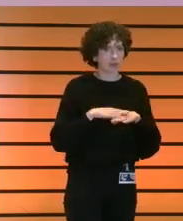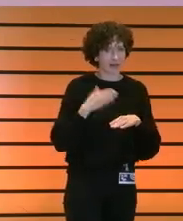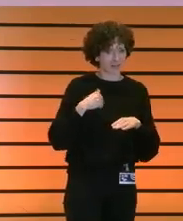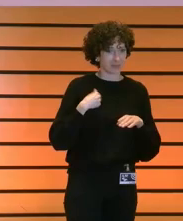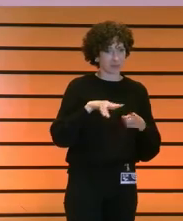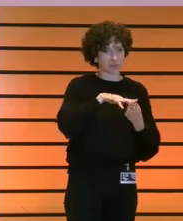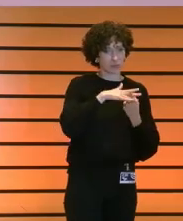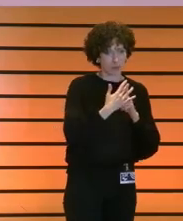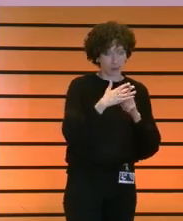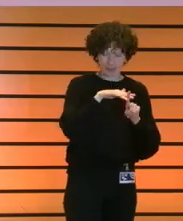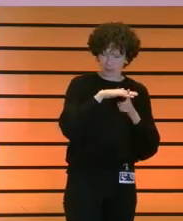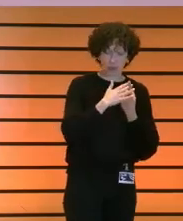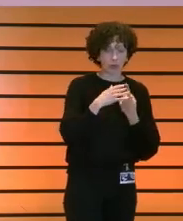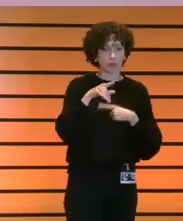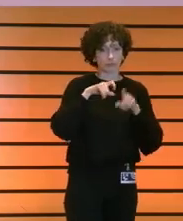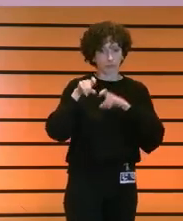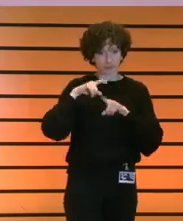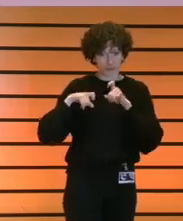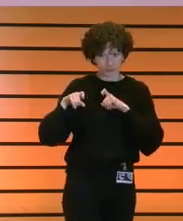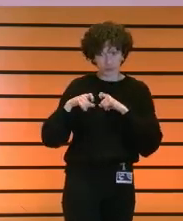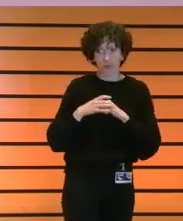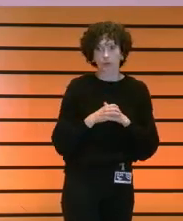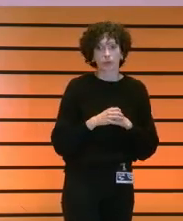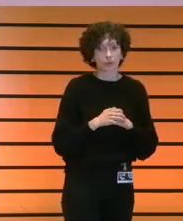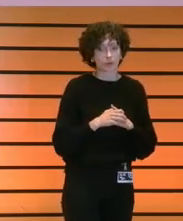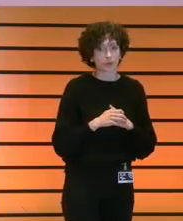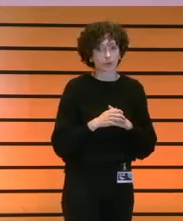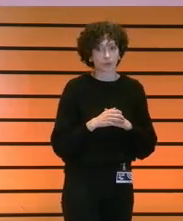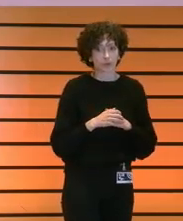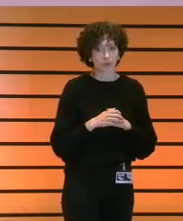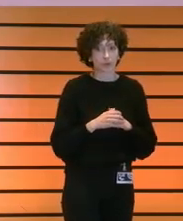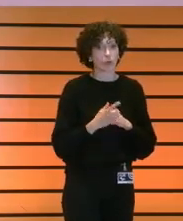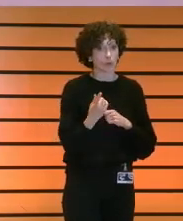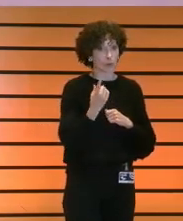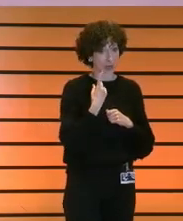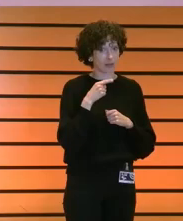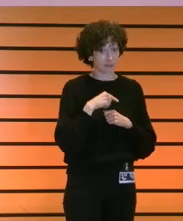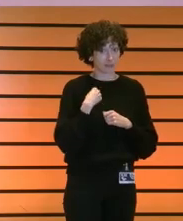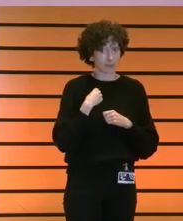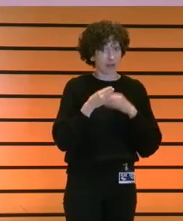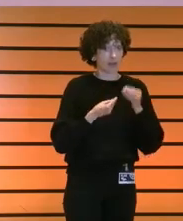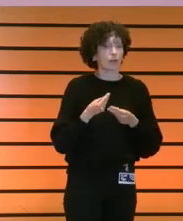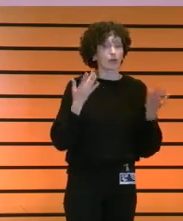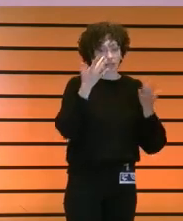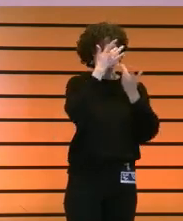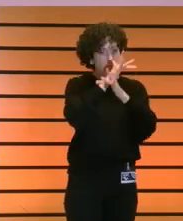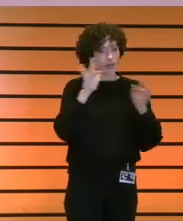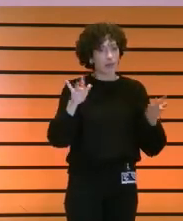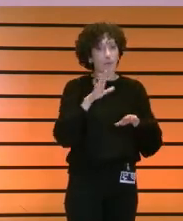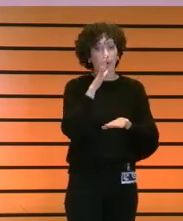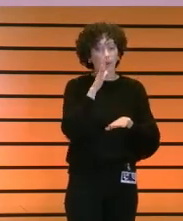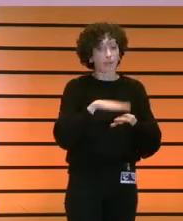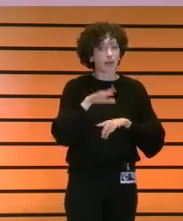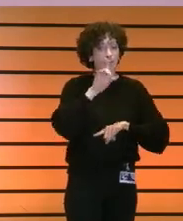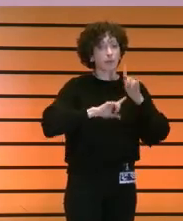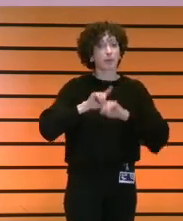la situación. Y una de ellas, si has puesto el dedo en la llaga, es la sensibilización. Porque para solucionar un problema, lo primero que